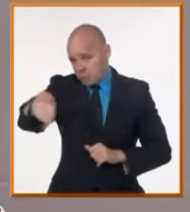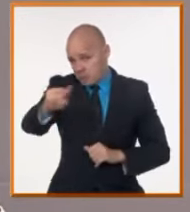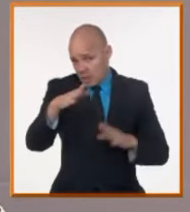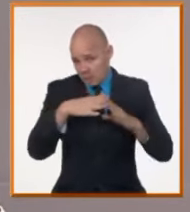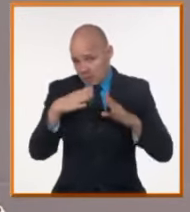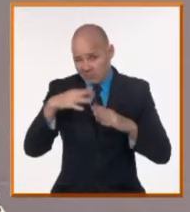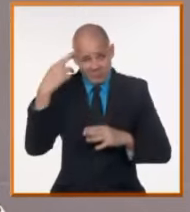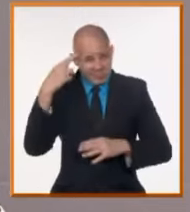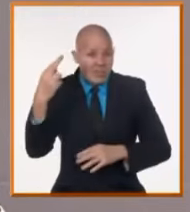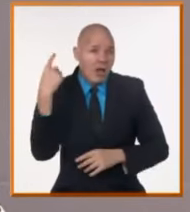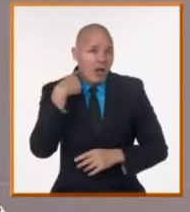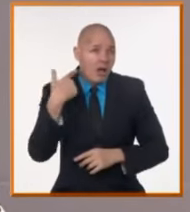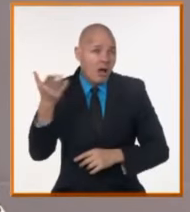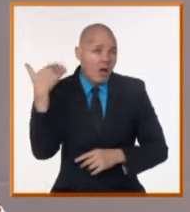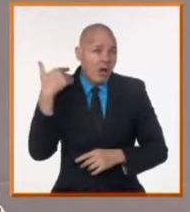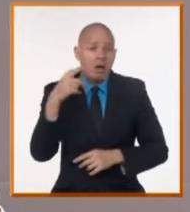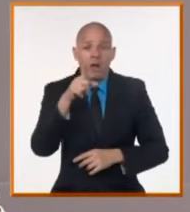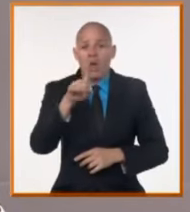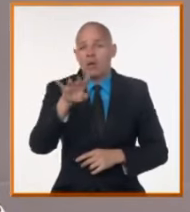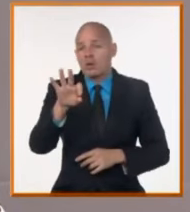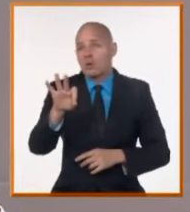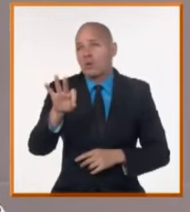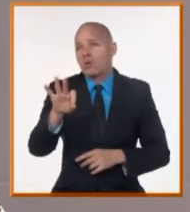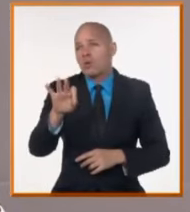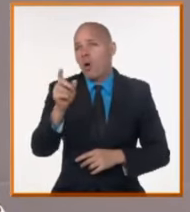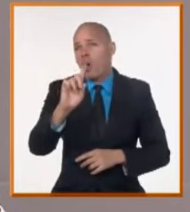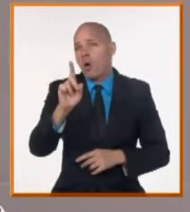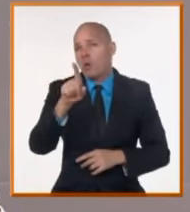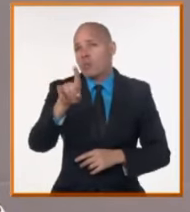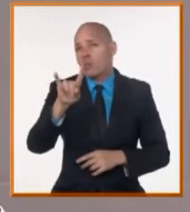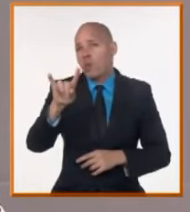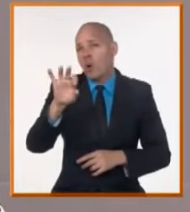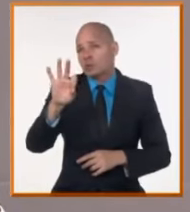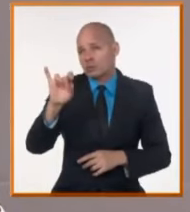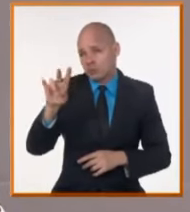1982, la importancia que Inglaterra